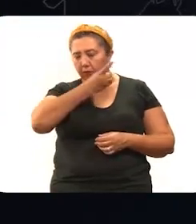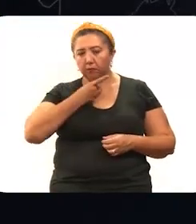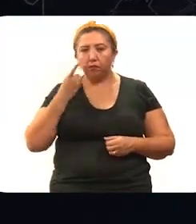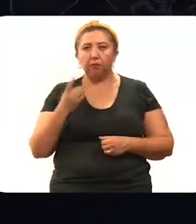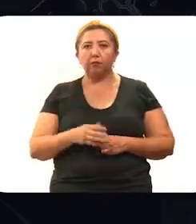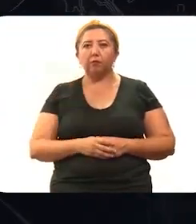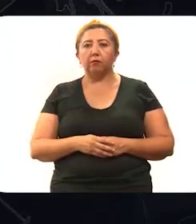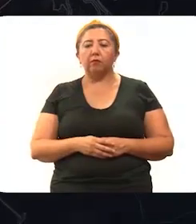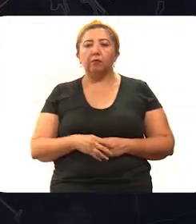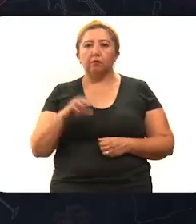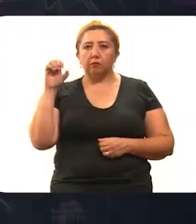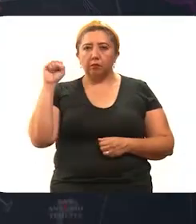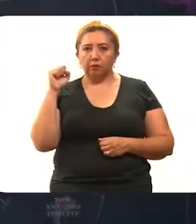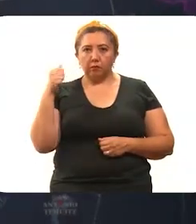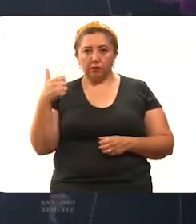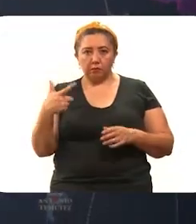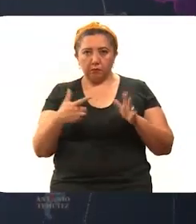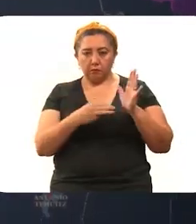han diagnosticado